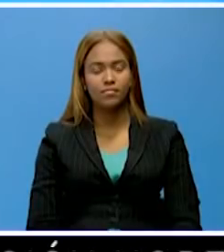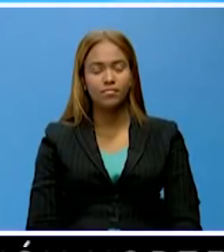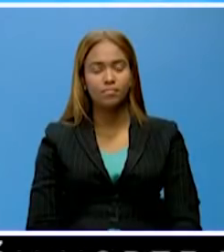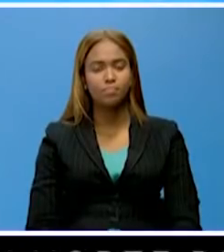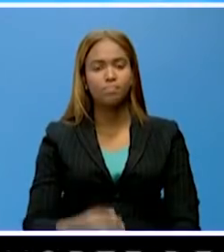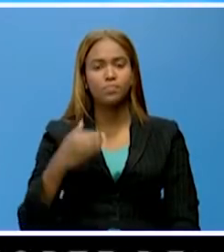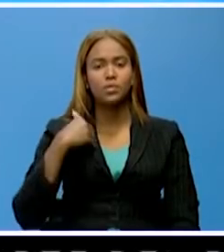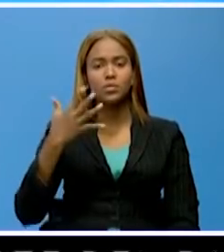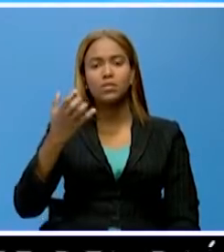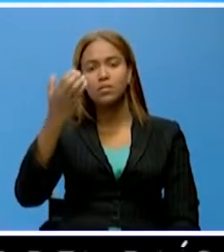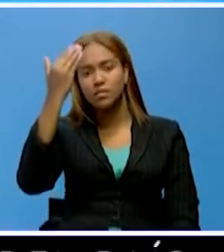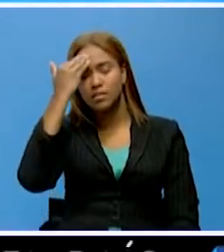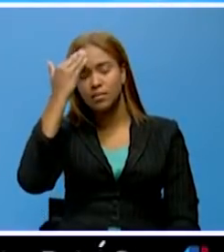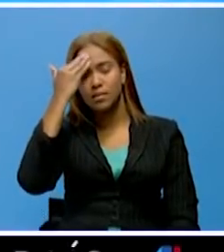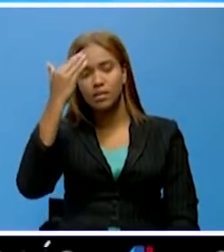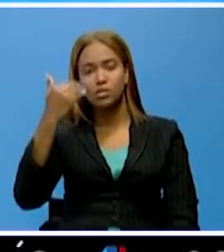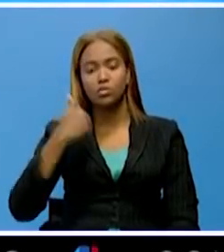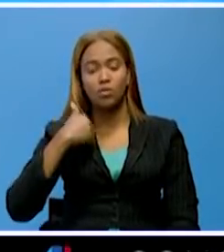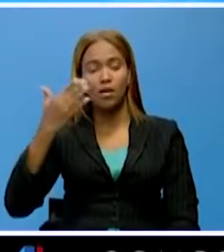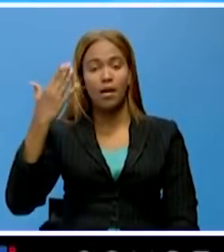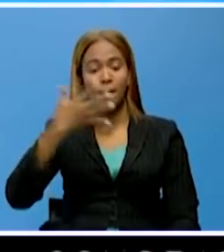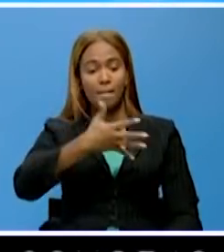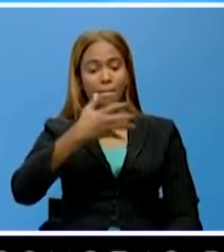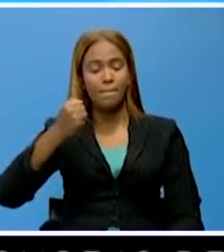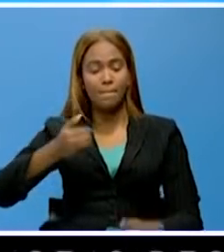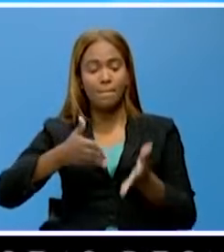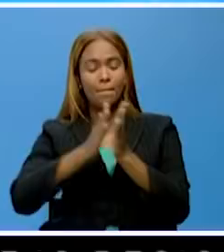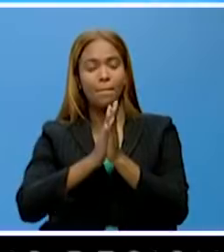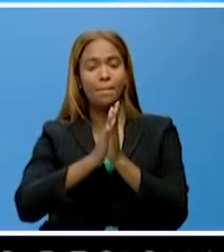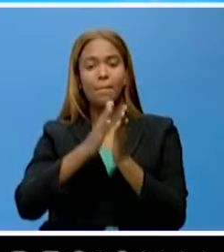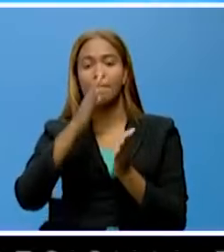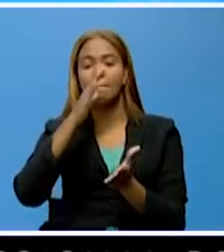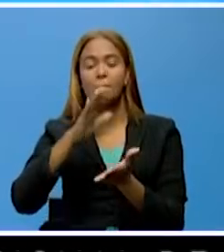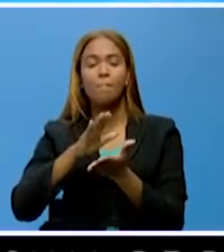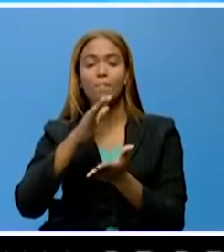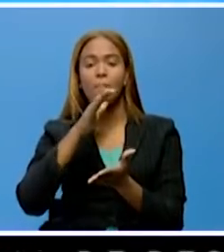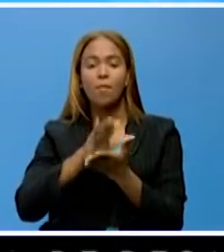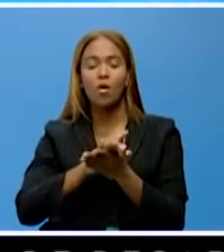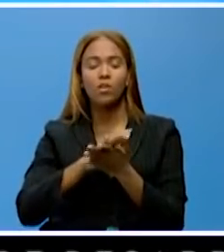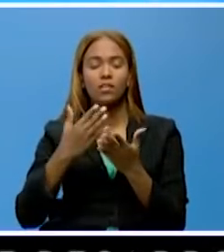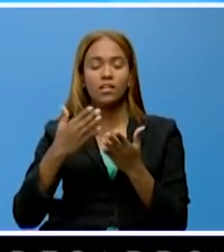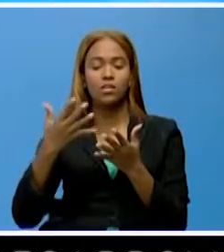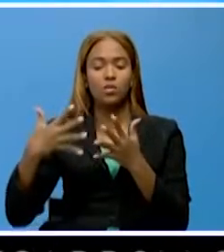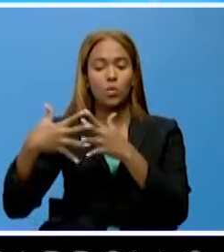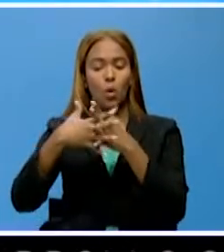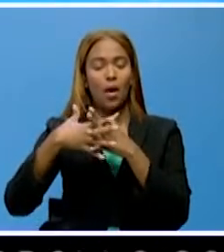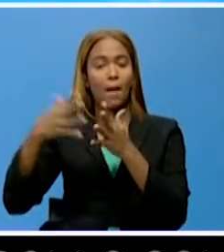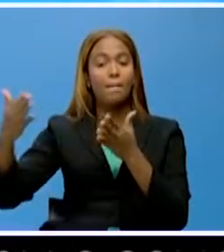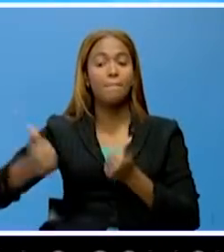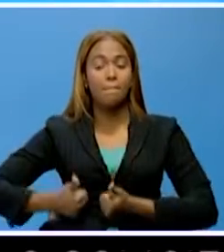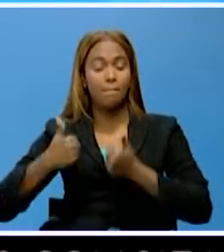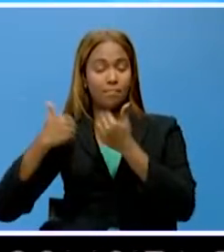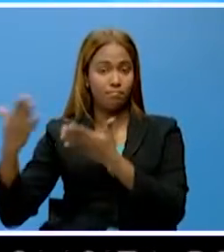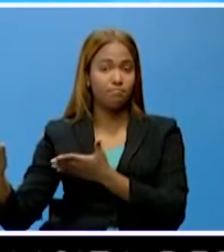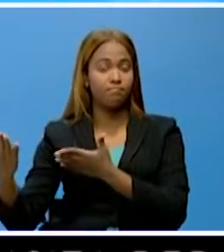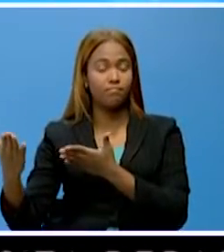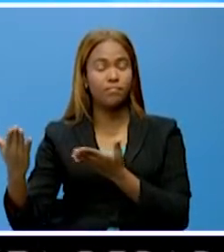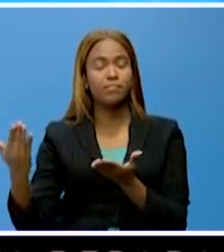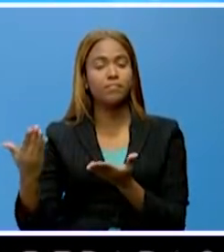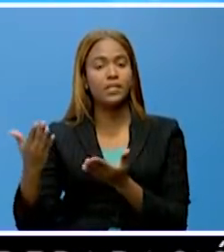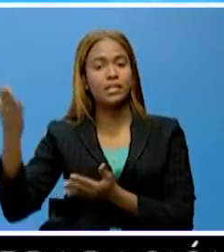Yo quiero saber, yo estoy pedido por una ciudadana americana al retiro. Me llegaron unos